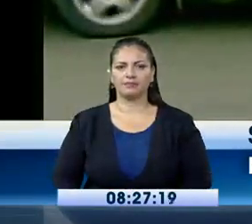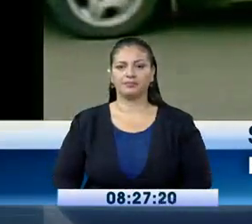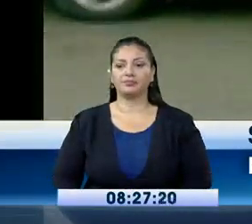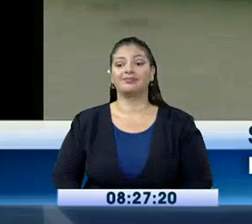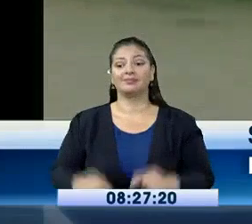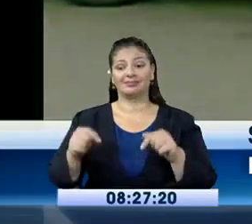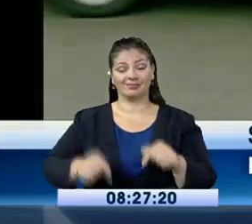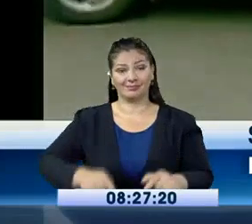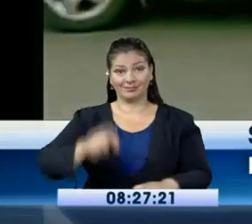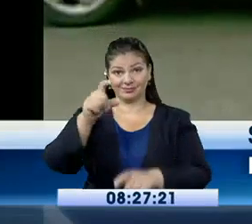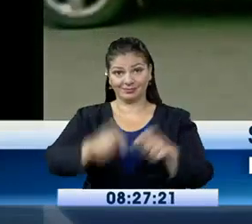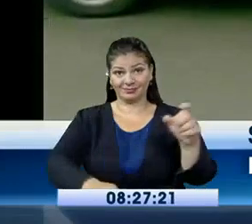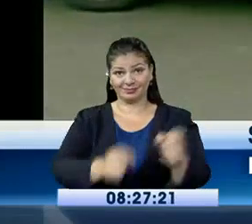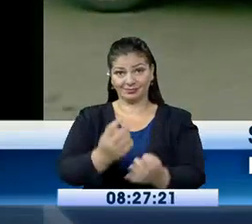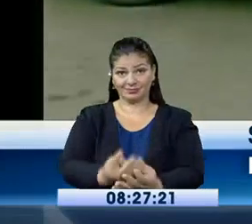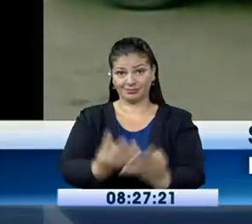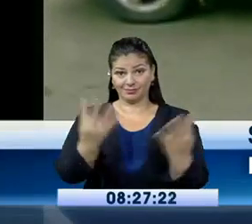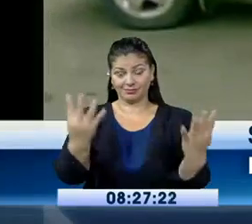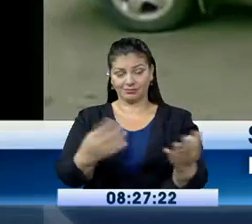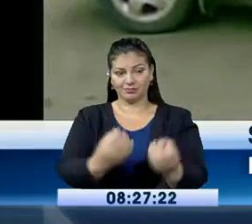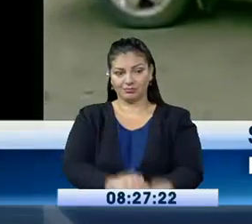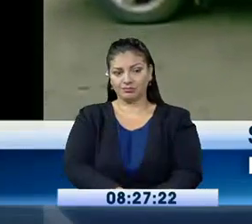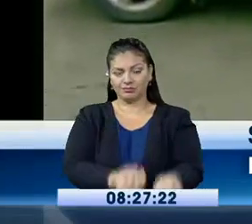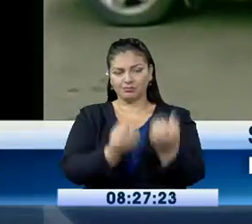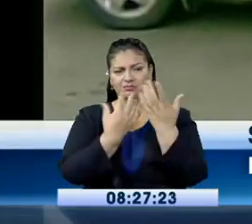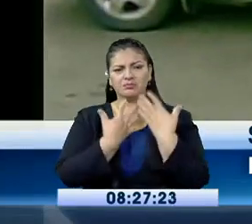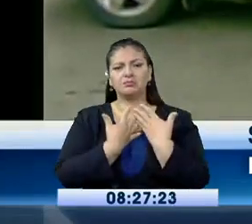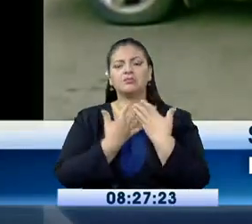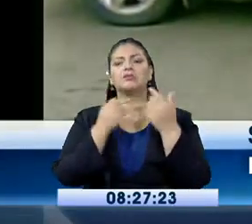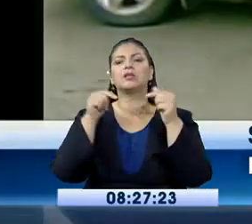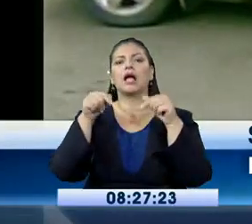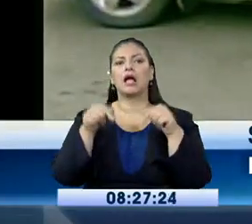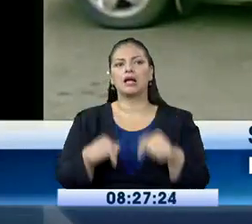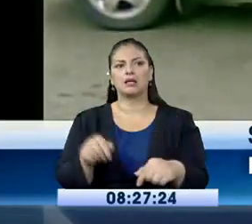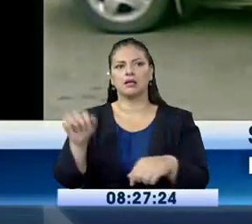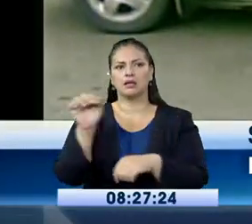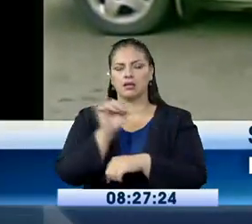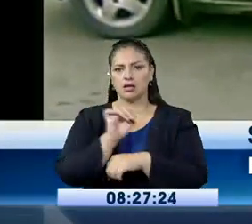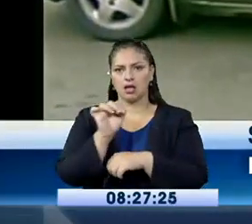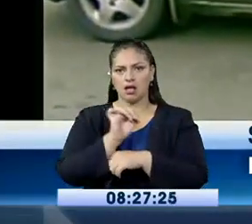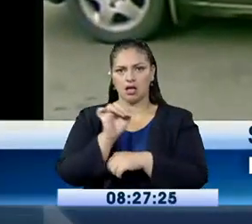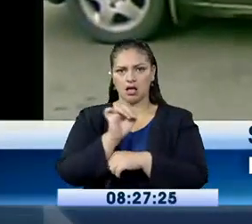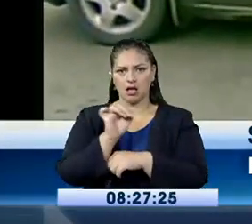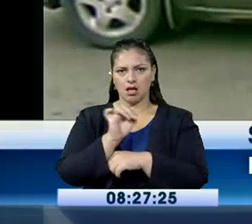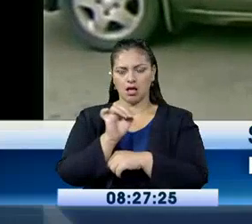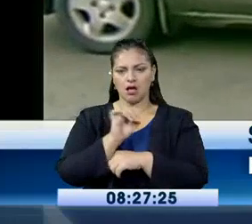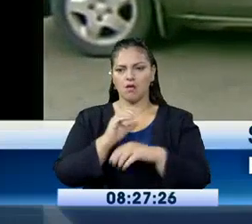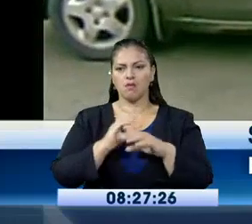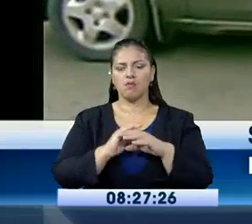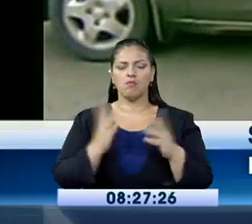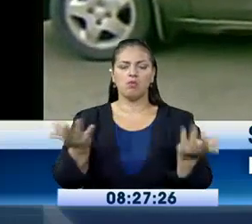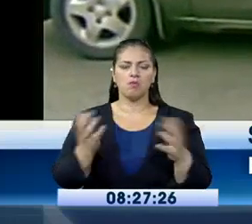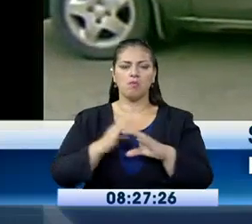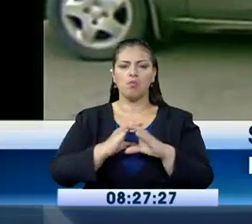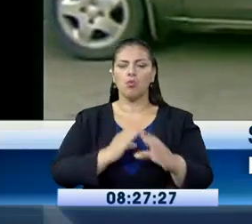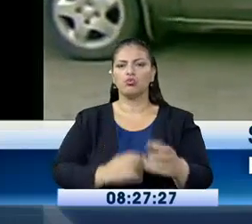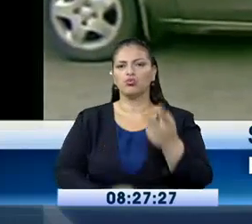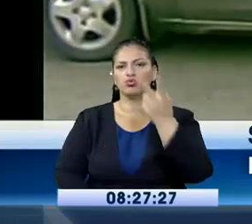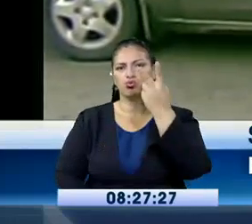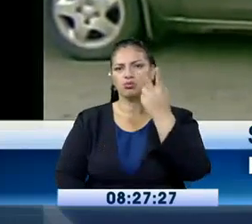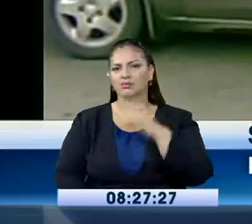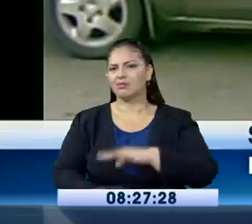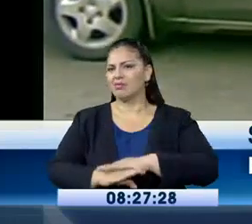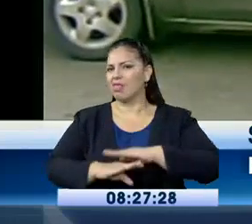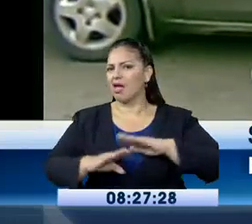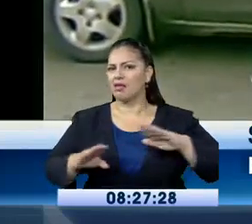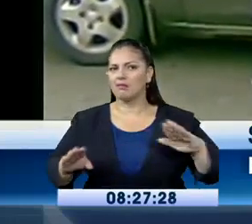habitantes de este sector, por esta vía solo cruzan 2 líneas de buses.